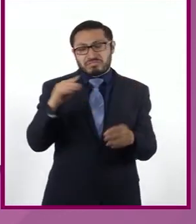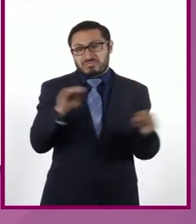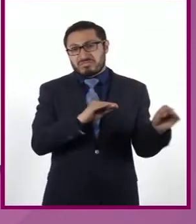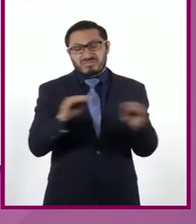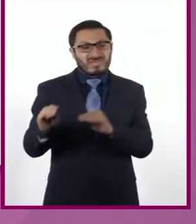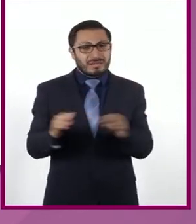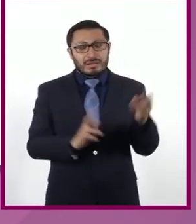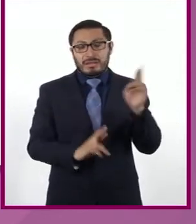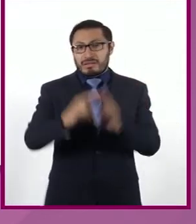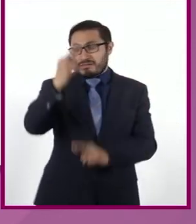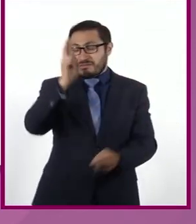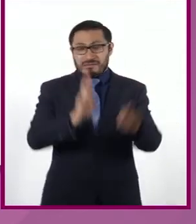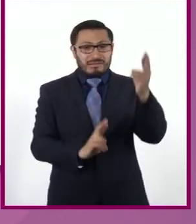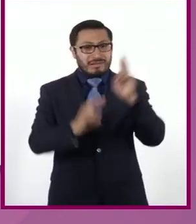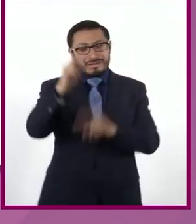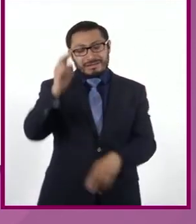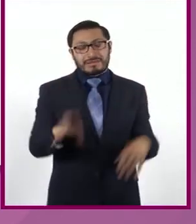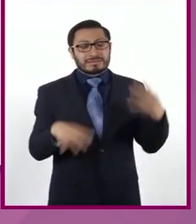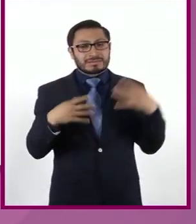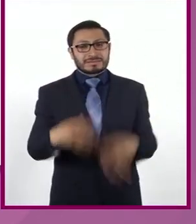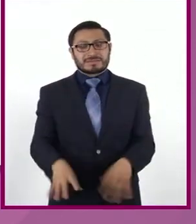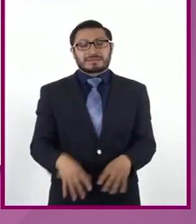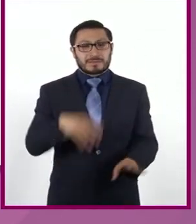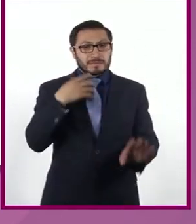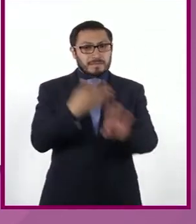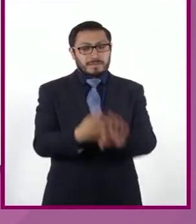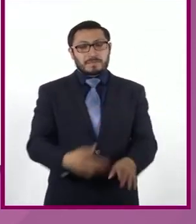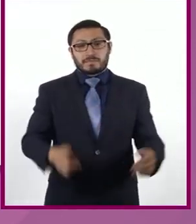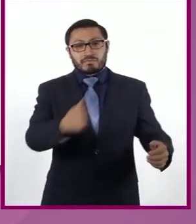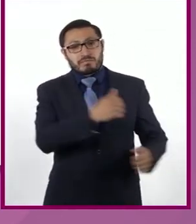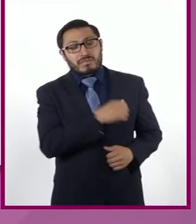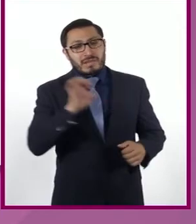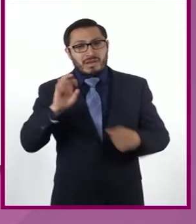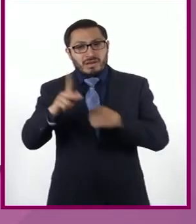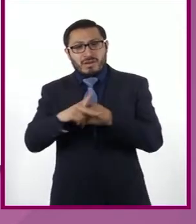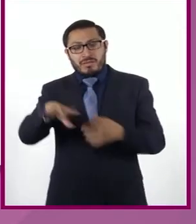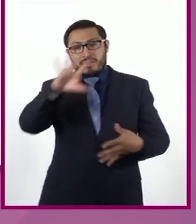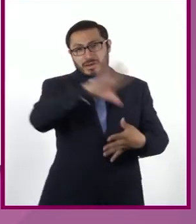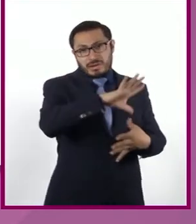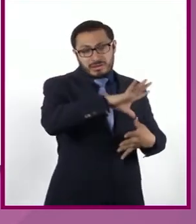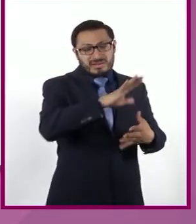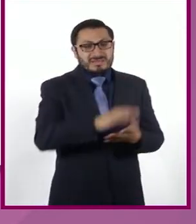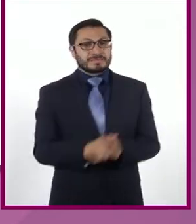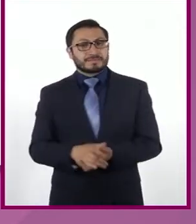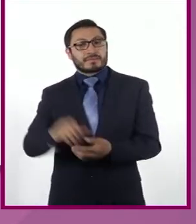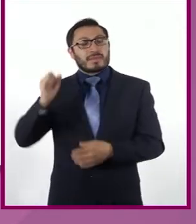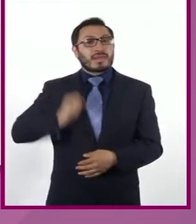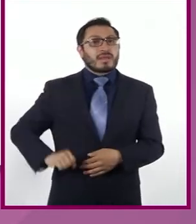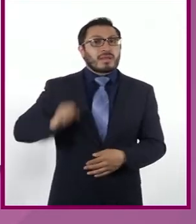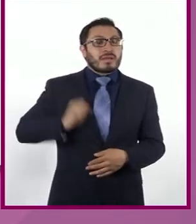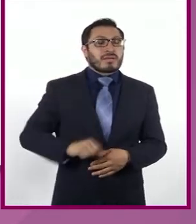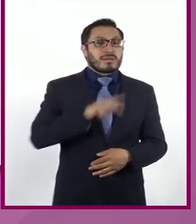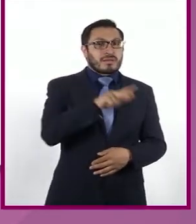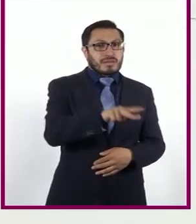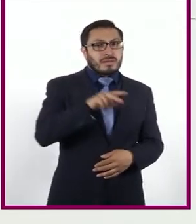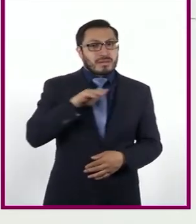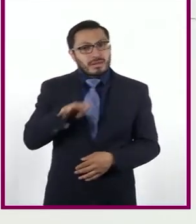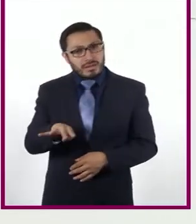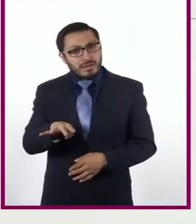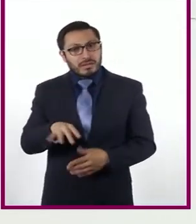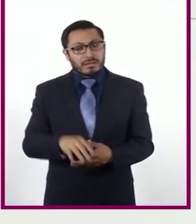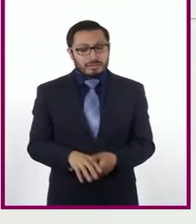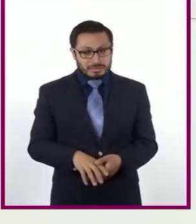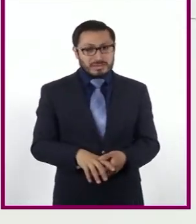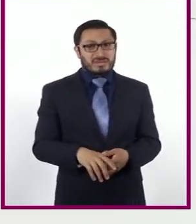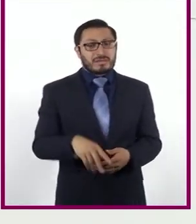movimientos revolucionarios que lucharon contra la monarquía en Europa y América en los siglos XVIII y XIX.